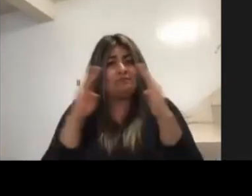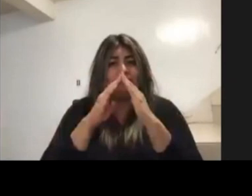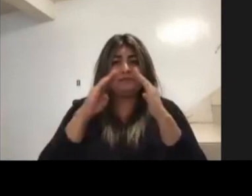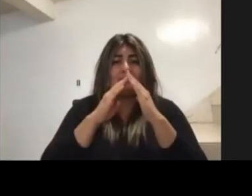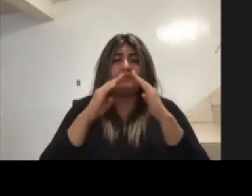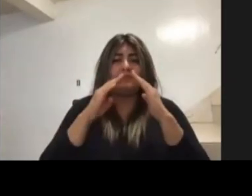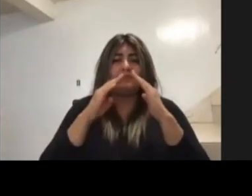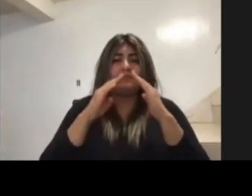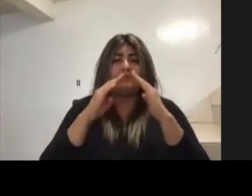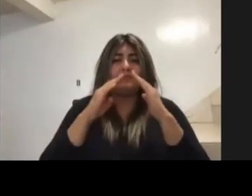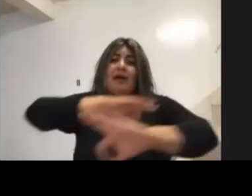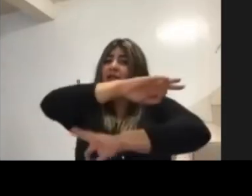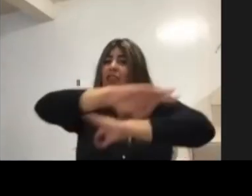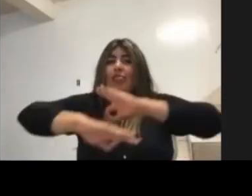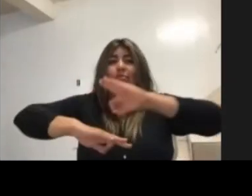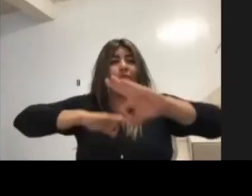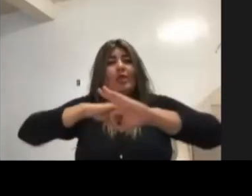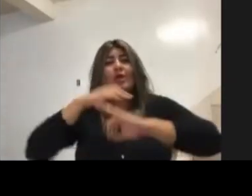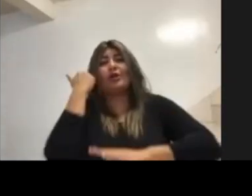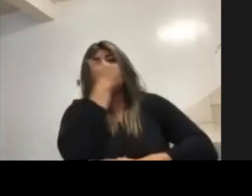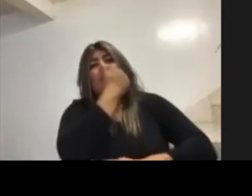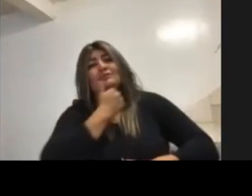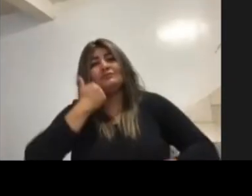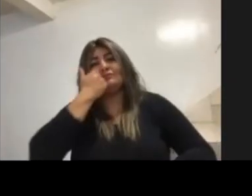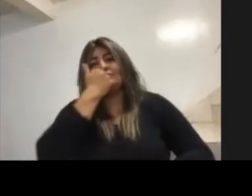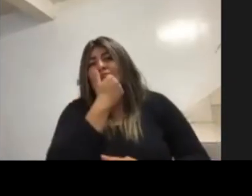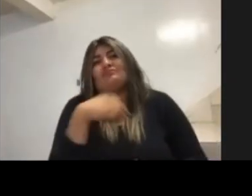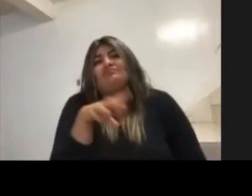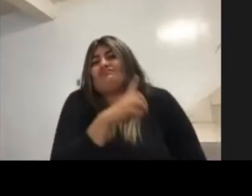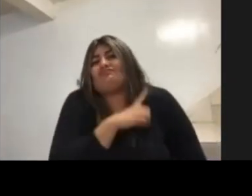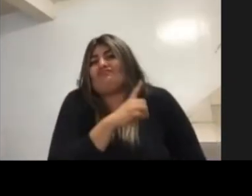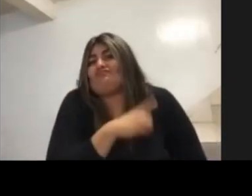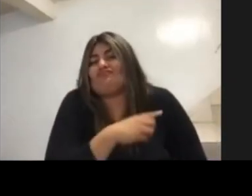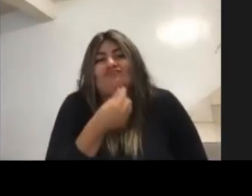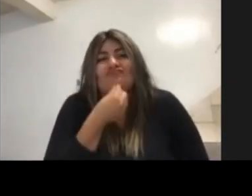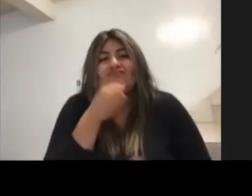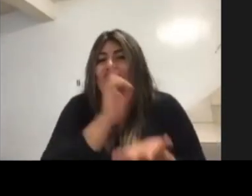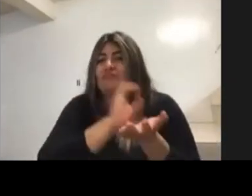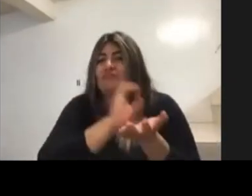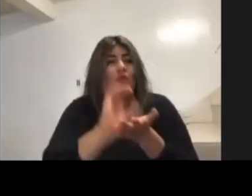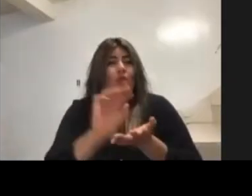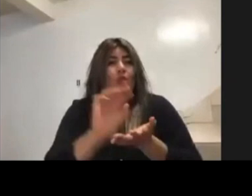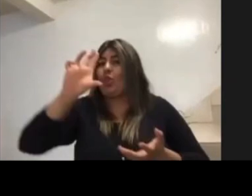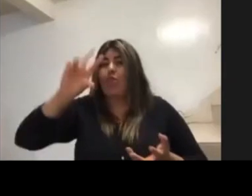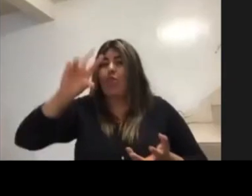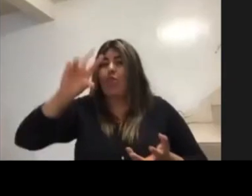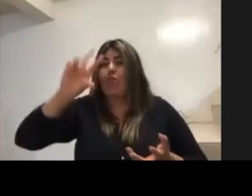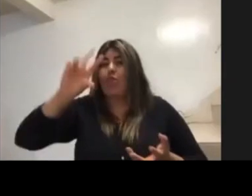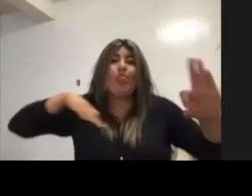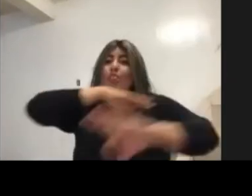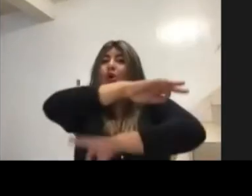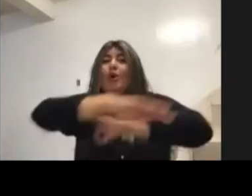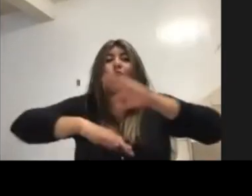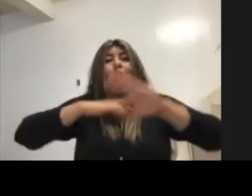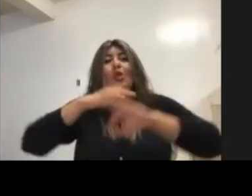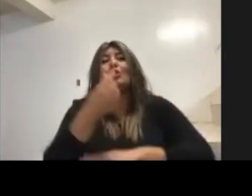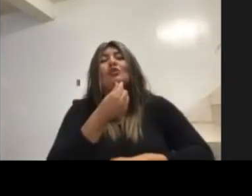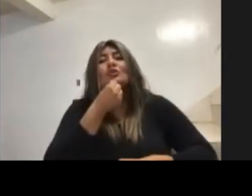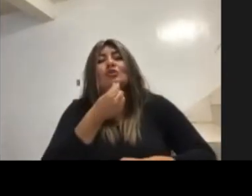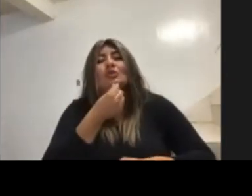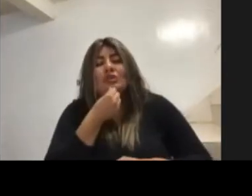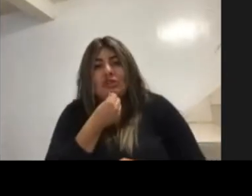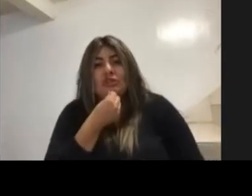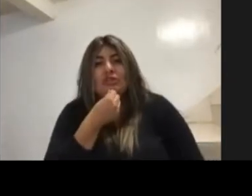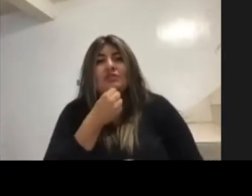los alumnos, no nada más para los niños con discapacidad. Así es como tienen que enfrentar las